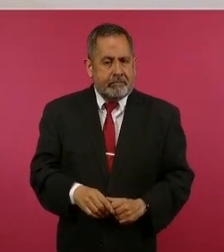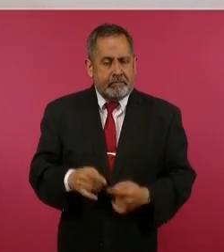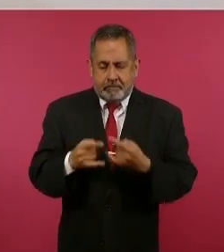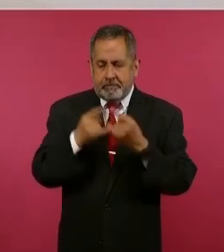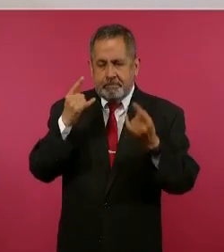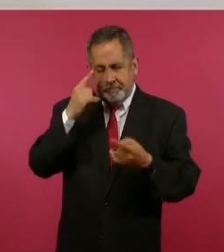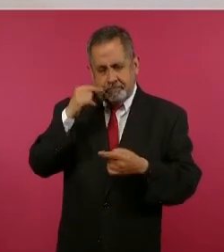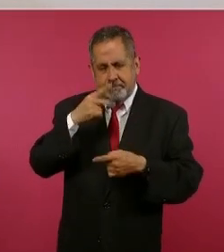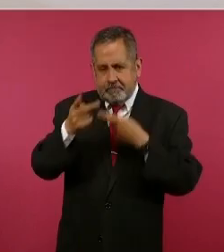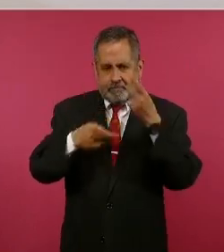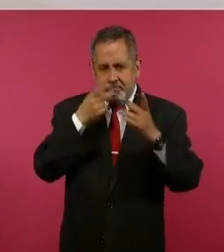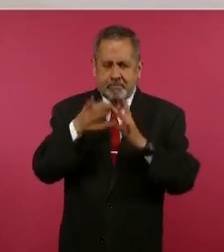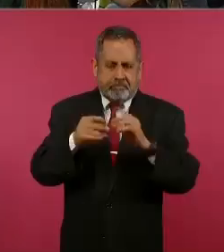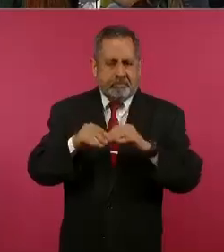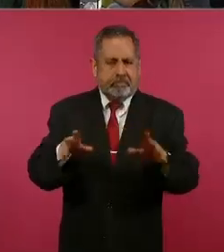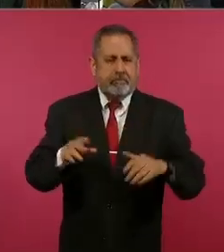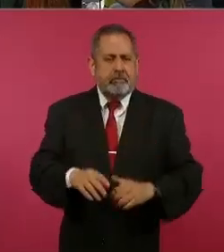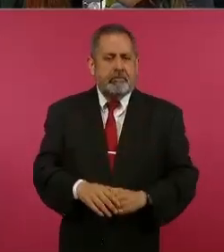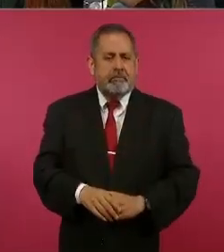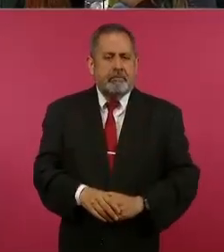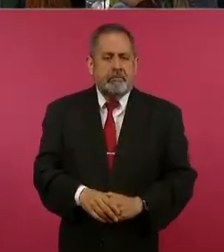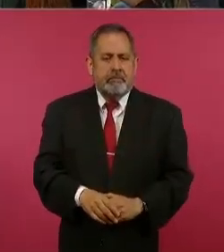también para contarse.